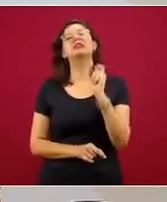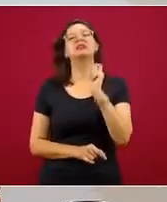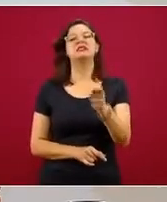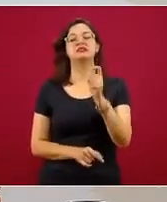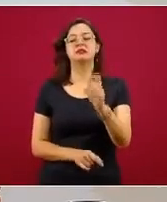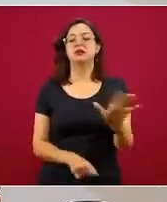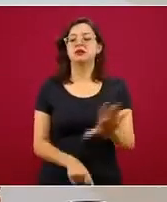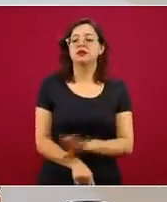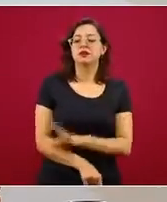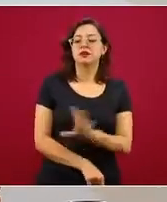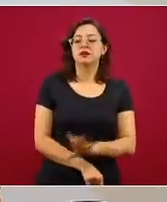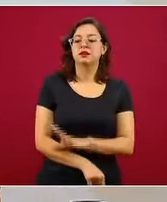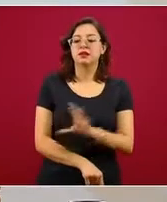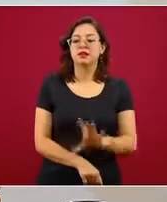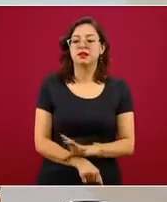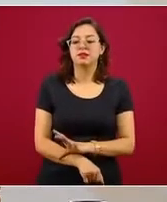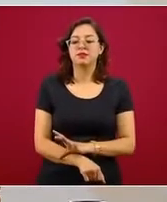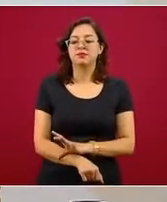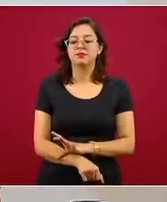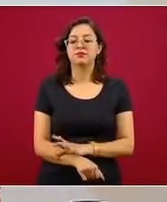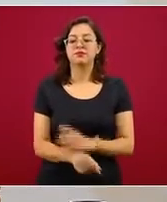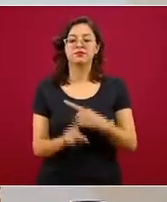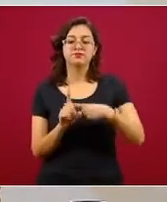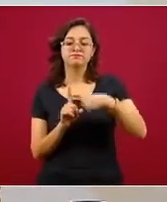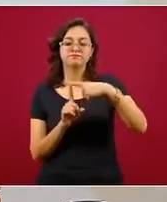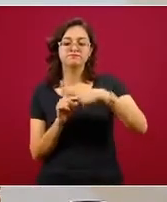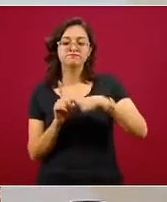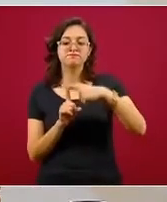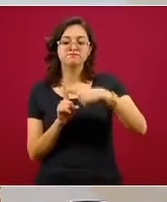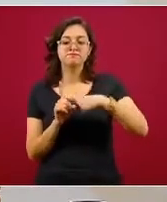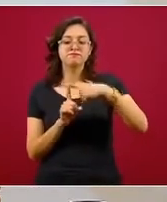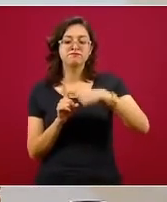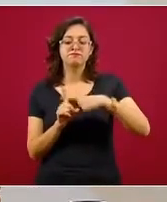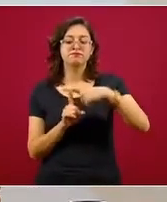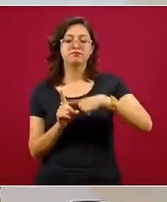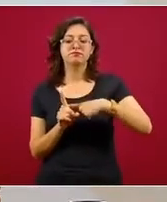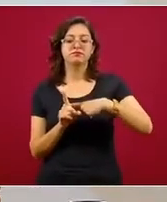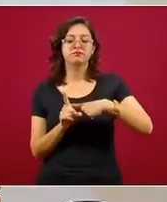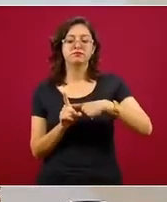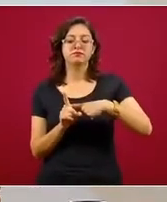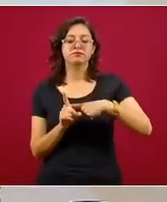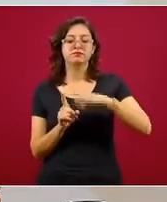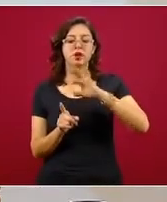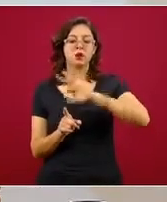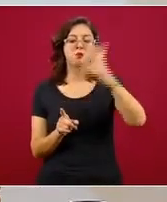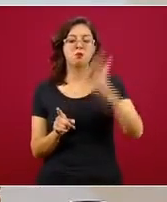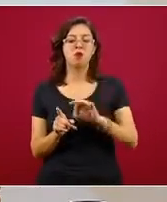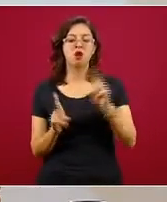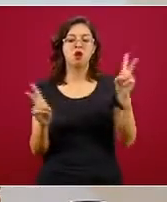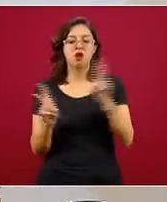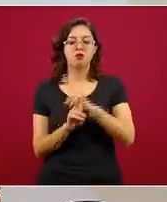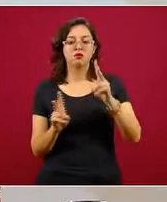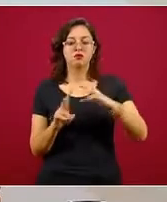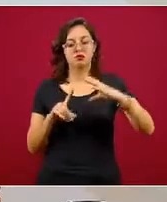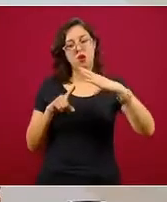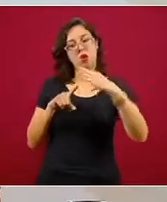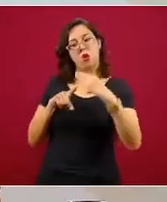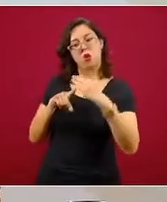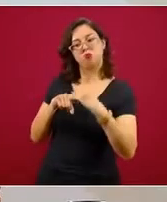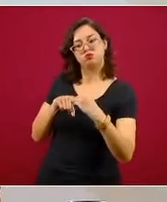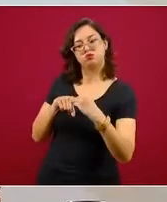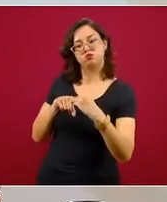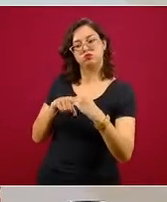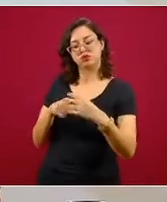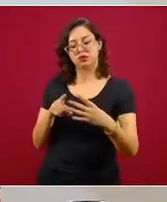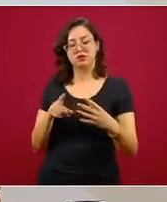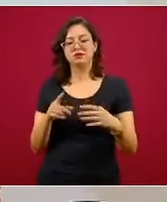electrónico para registrar o medir de manera indirecta el porcentaje de oxigenación de la sangre de los